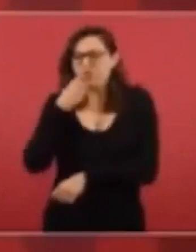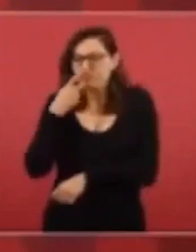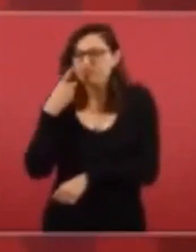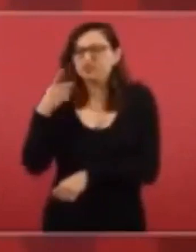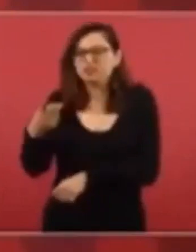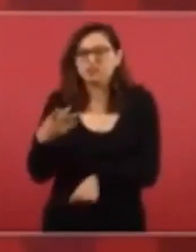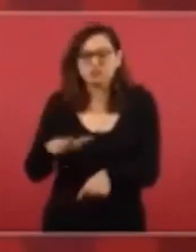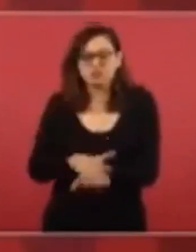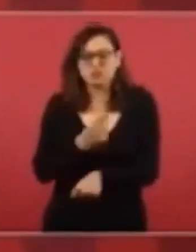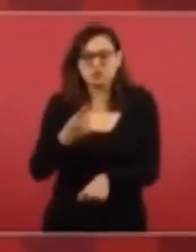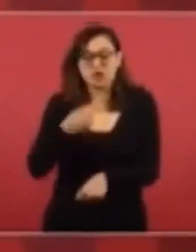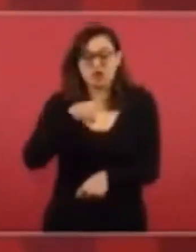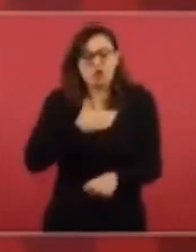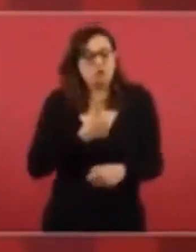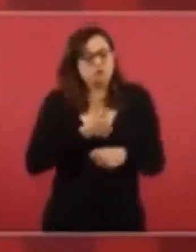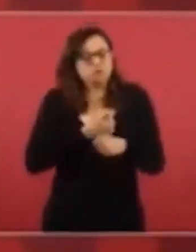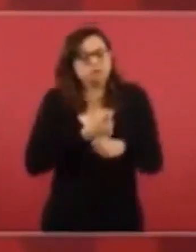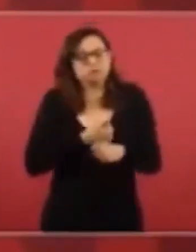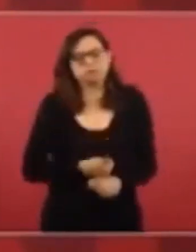guerras sucias,